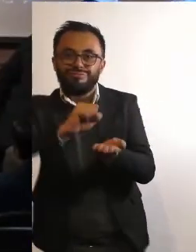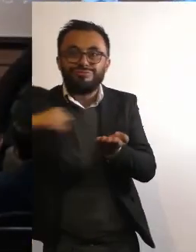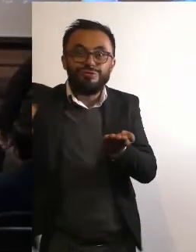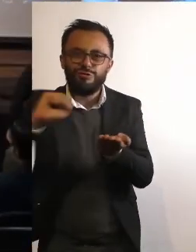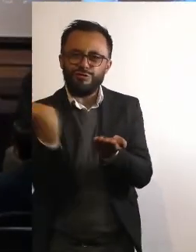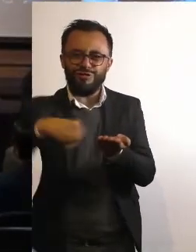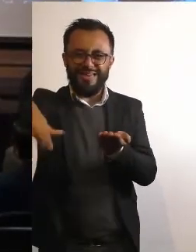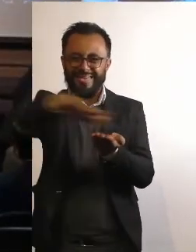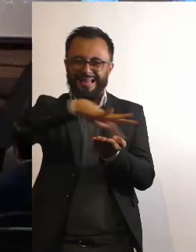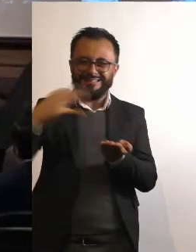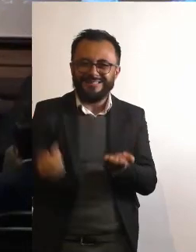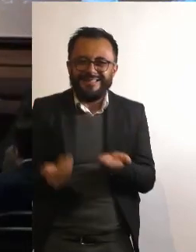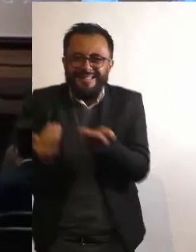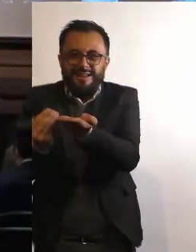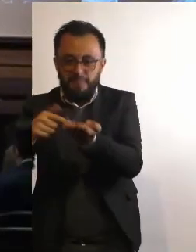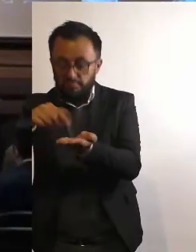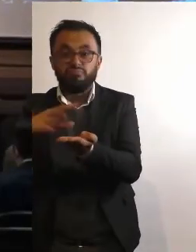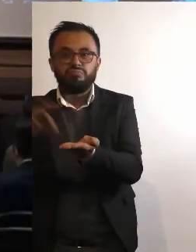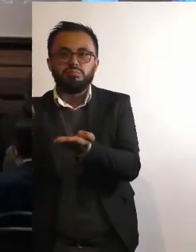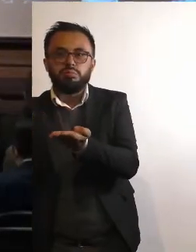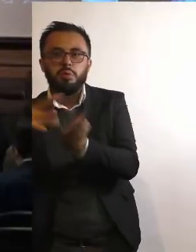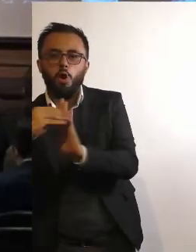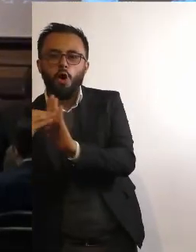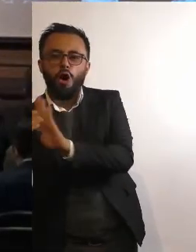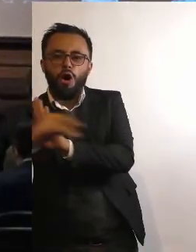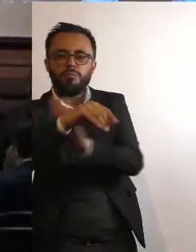¿Alguien tiene otra pregunta?